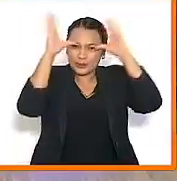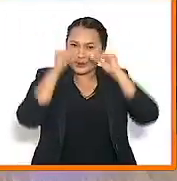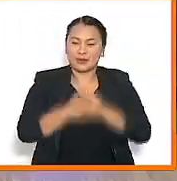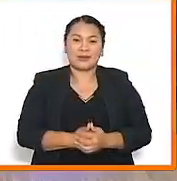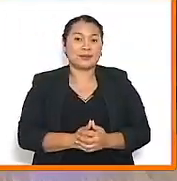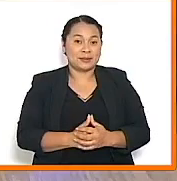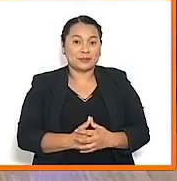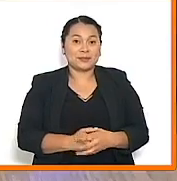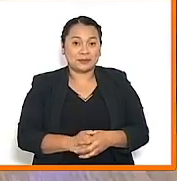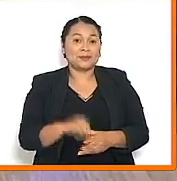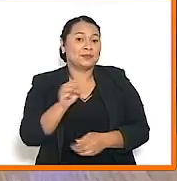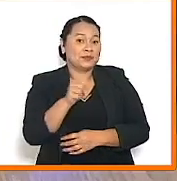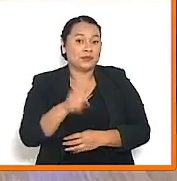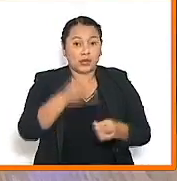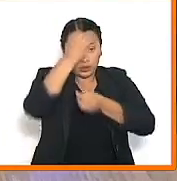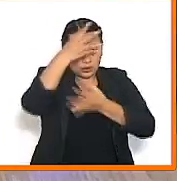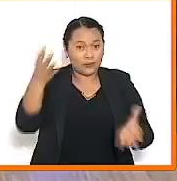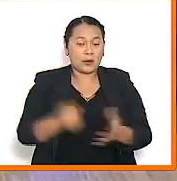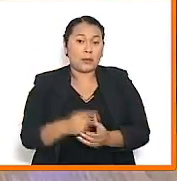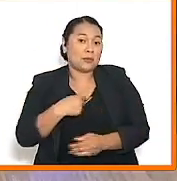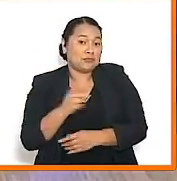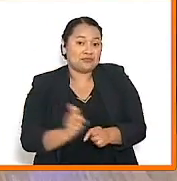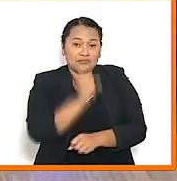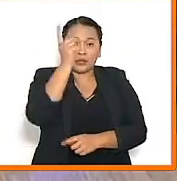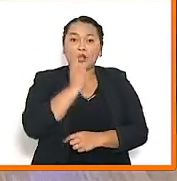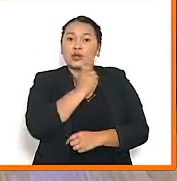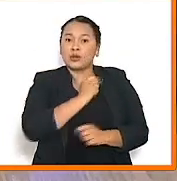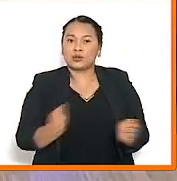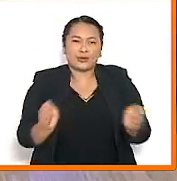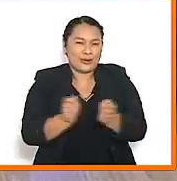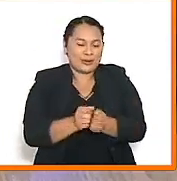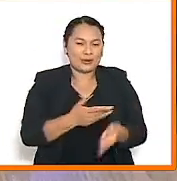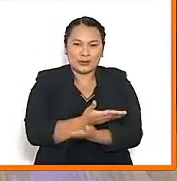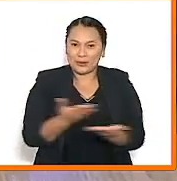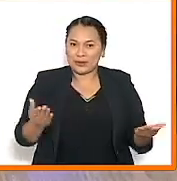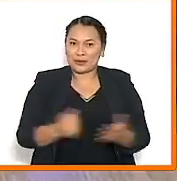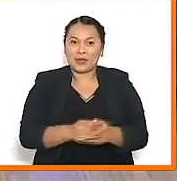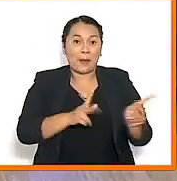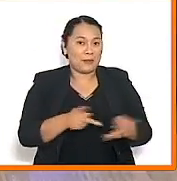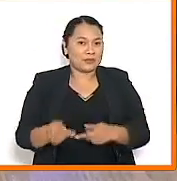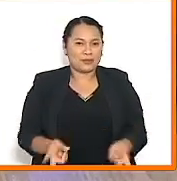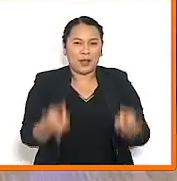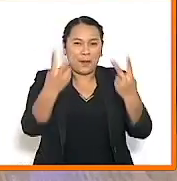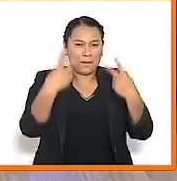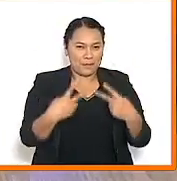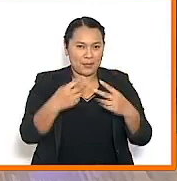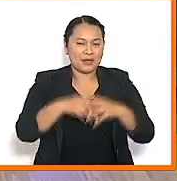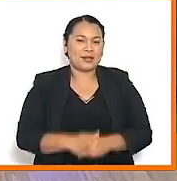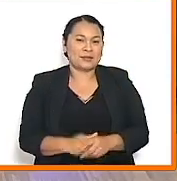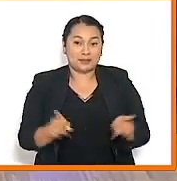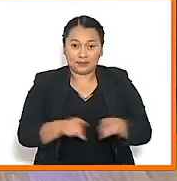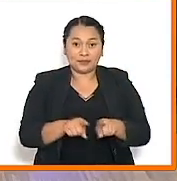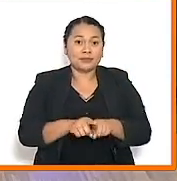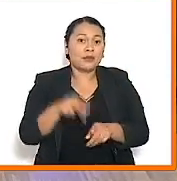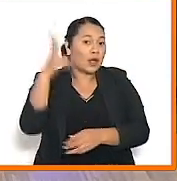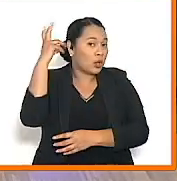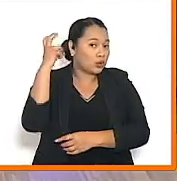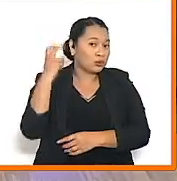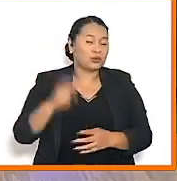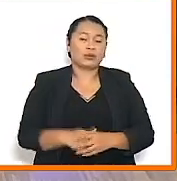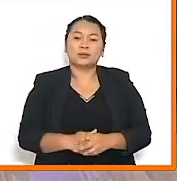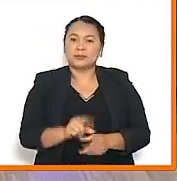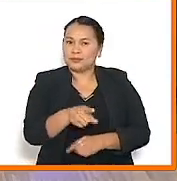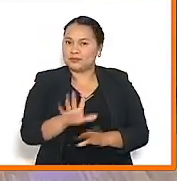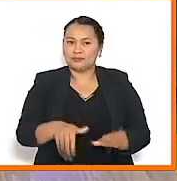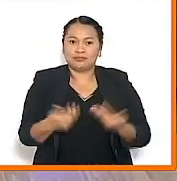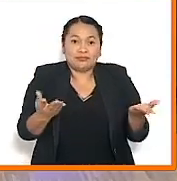Así es, Francini. Es que te comento que yo me gané la loto teniéndolos a cada uno de ustedes como nuestros televidentes y radioescuchas. ¿Y vos cómo